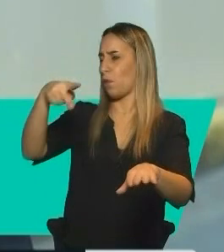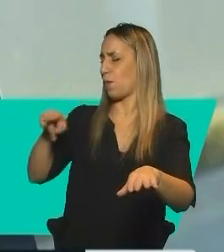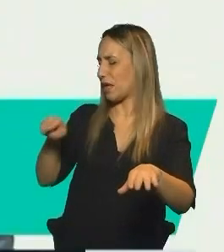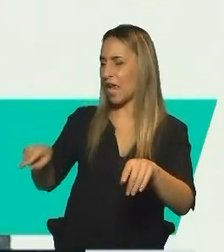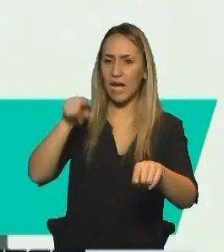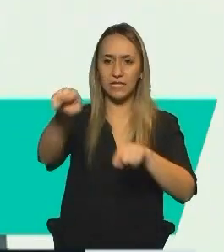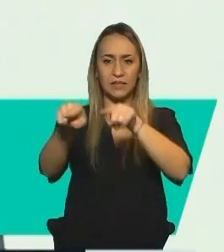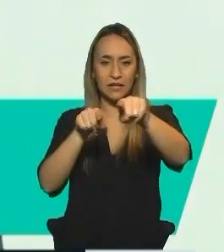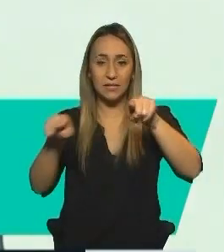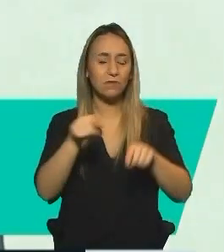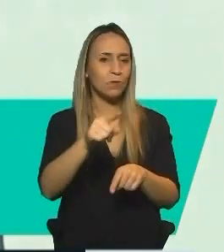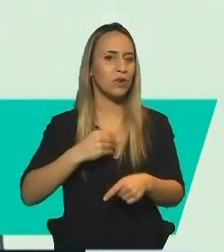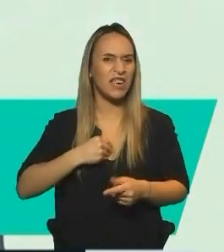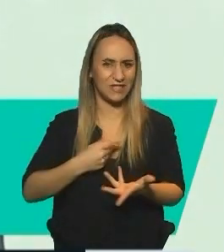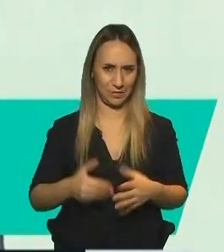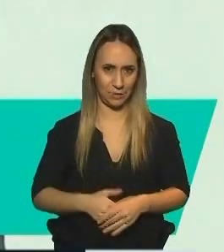vos? Mirá,